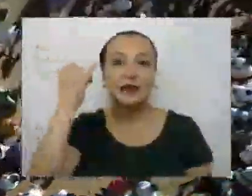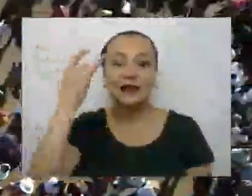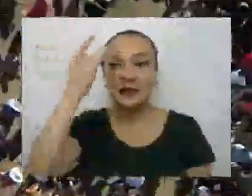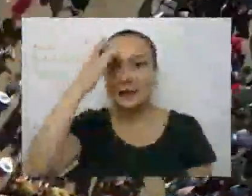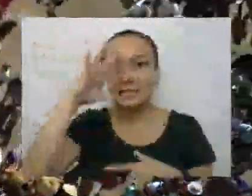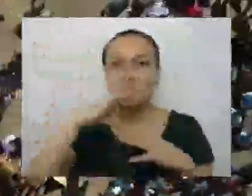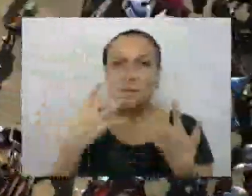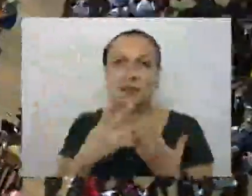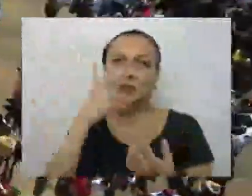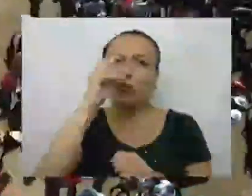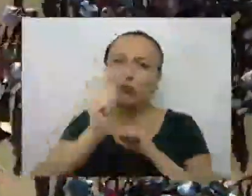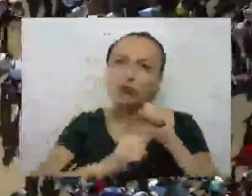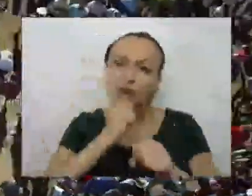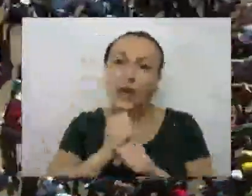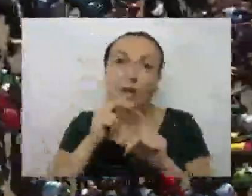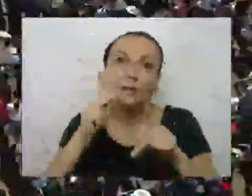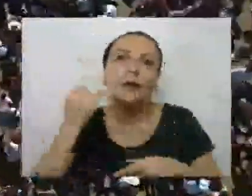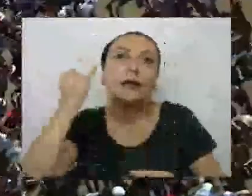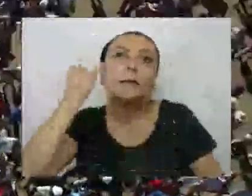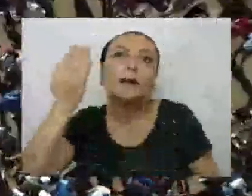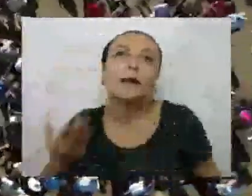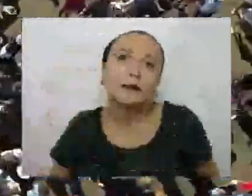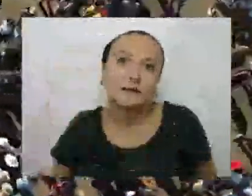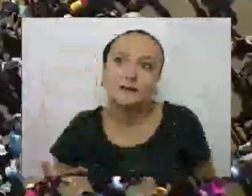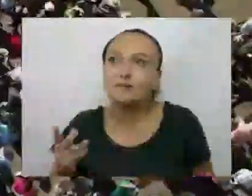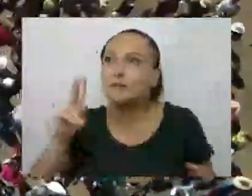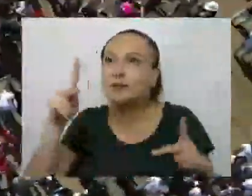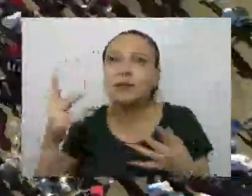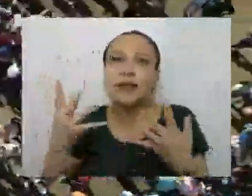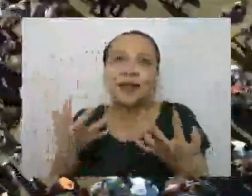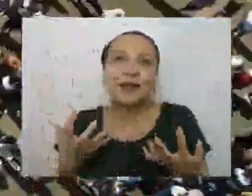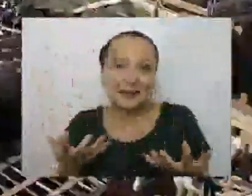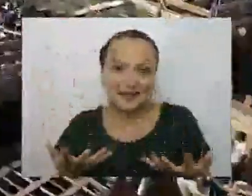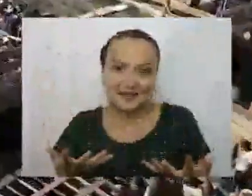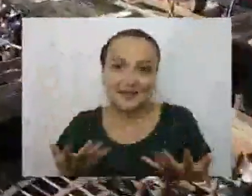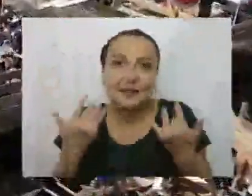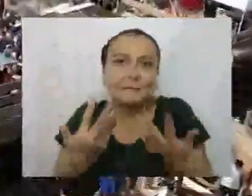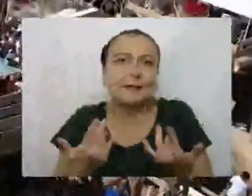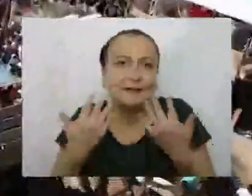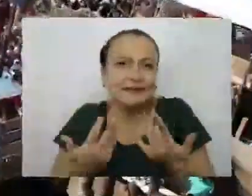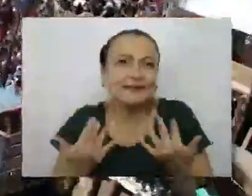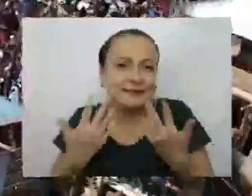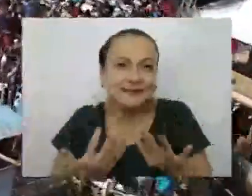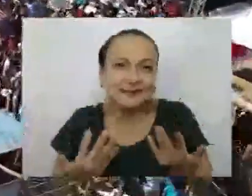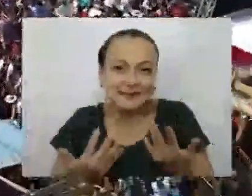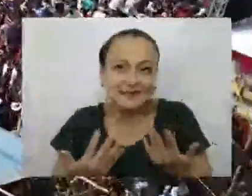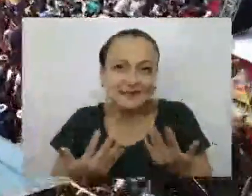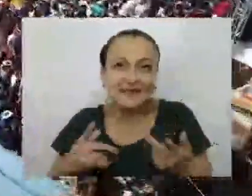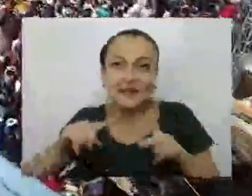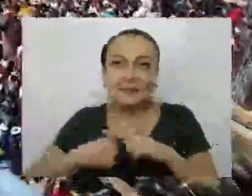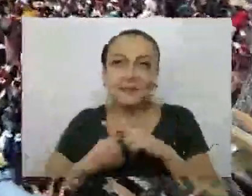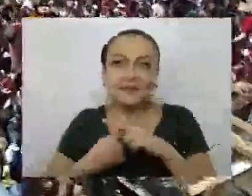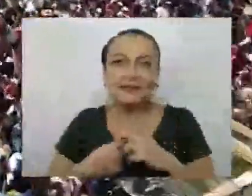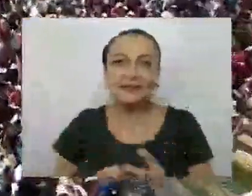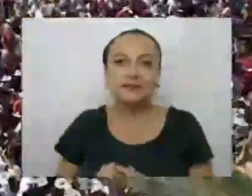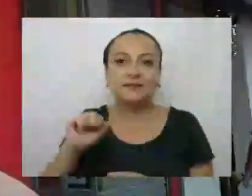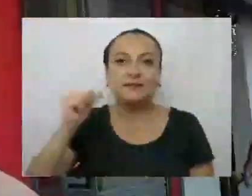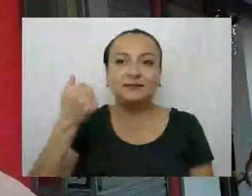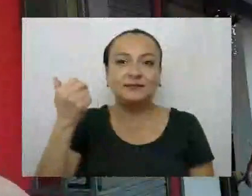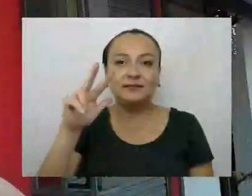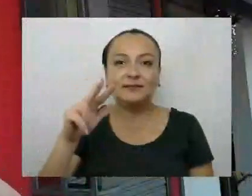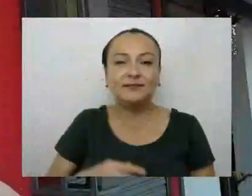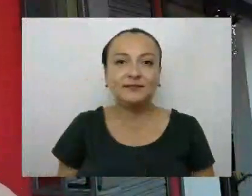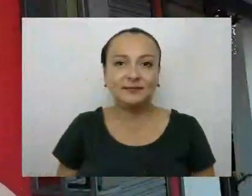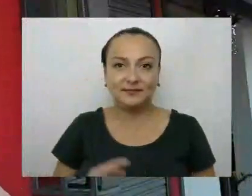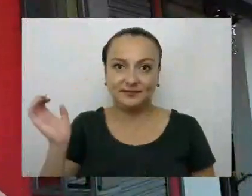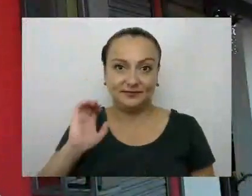por 2 años, entonces la gente, imagínense usted cómo está la gente. Esperando, nada más, esperando que empiece esto el 13 de